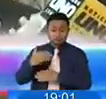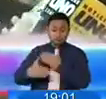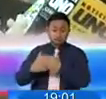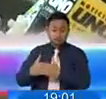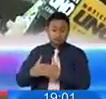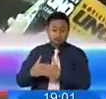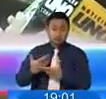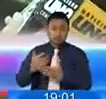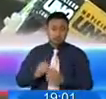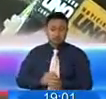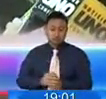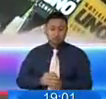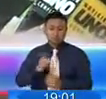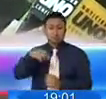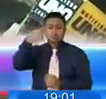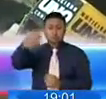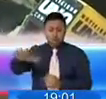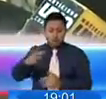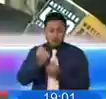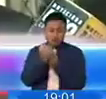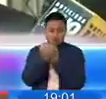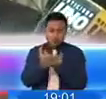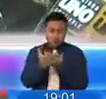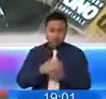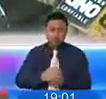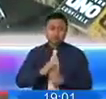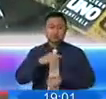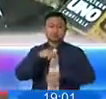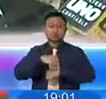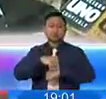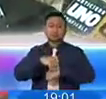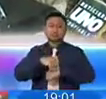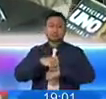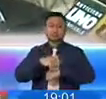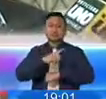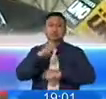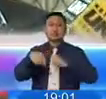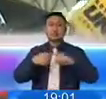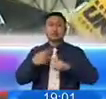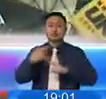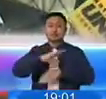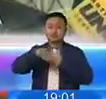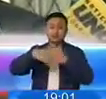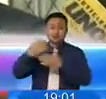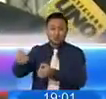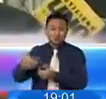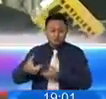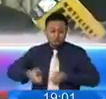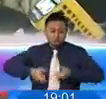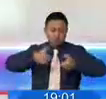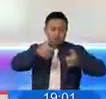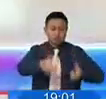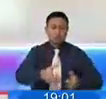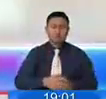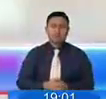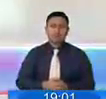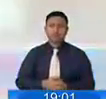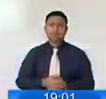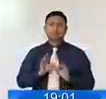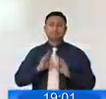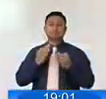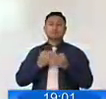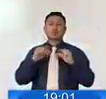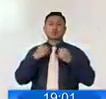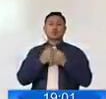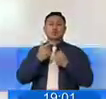le hemos de informar en días posteriores y la hora en la cual se va a realizar la entrega de esta información muy sensible. Los familiares del